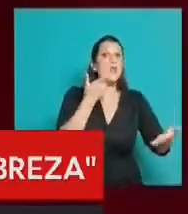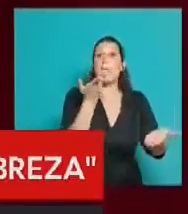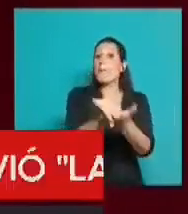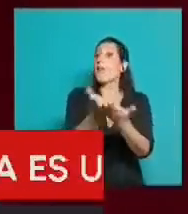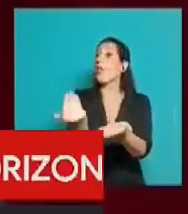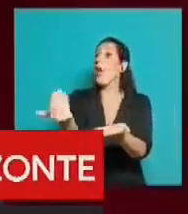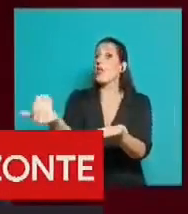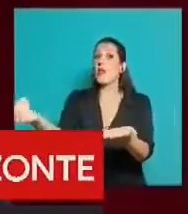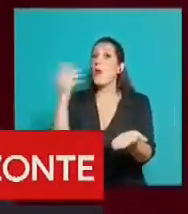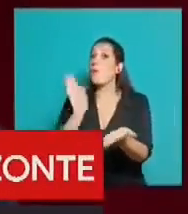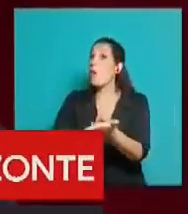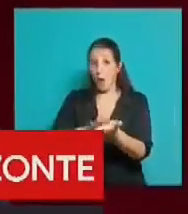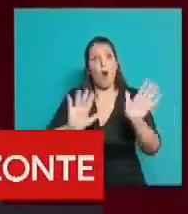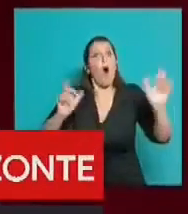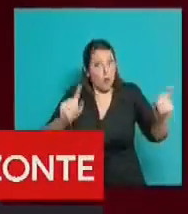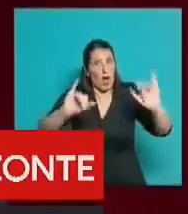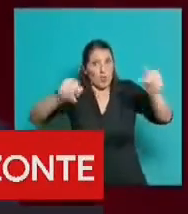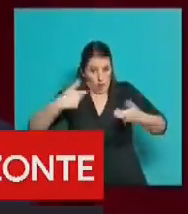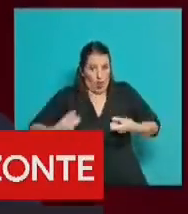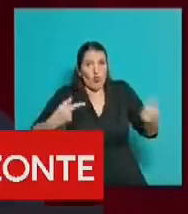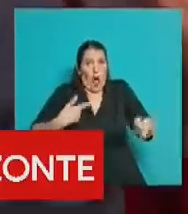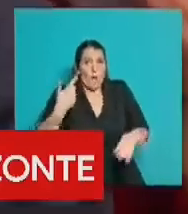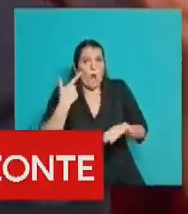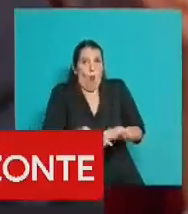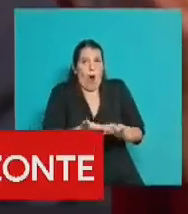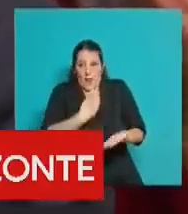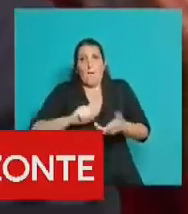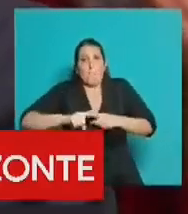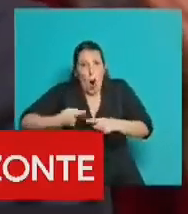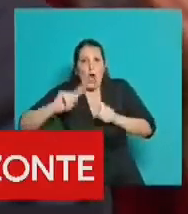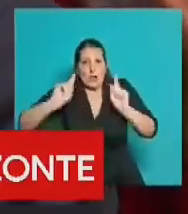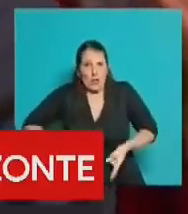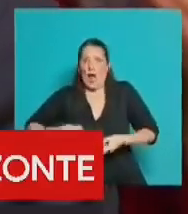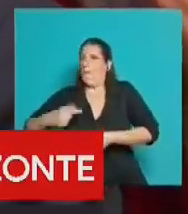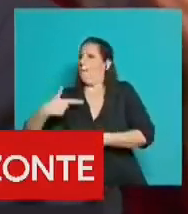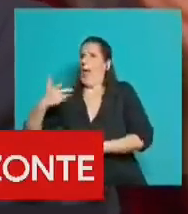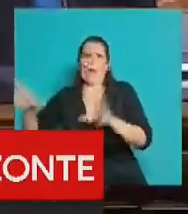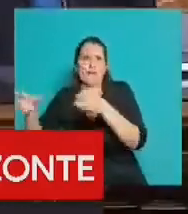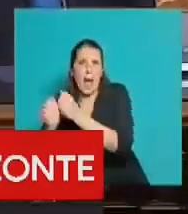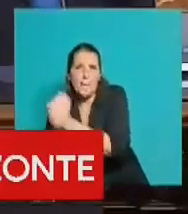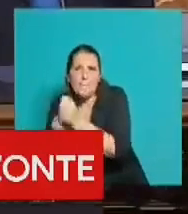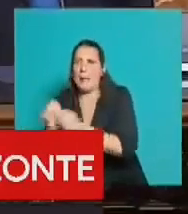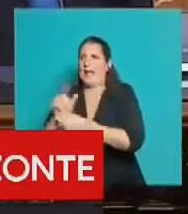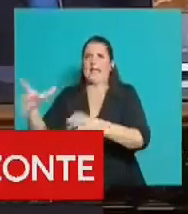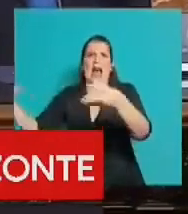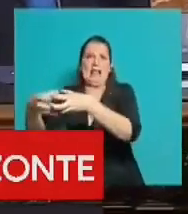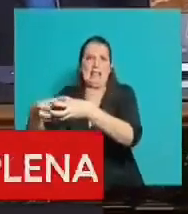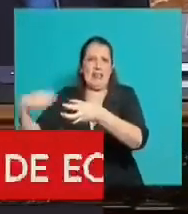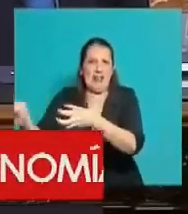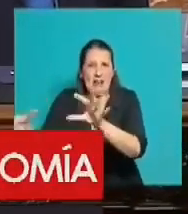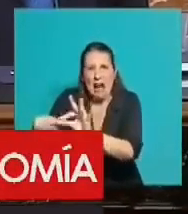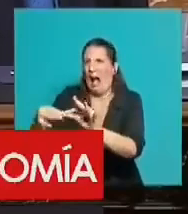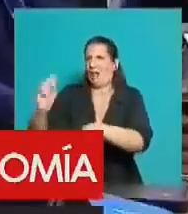cuentas, todos tenemos que rendir cuentas. Políticos, empresarios, sindicalistas, los